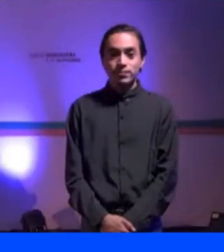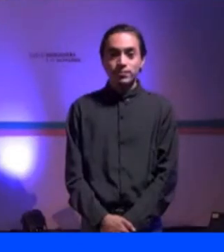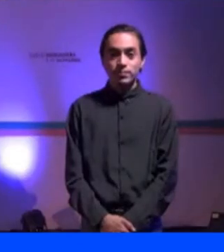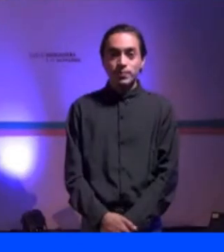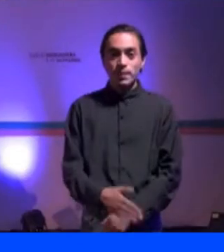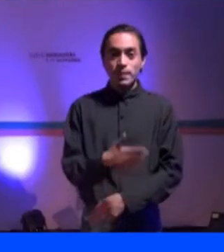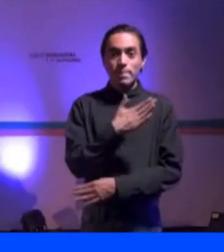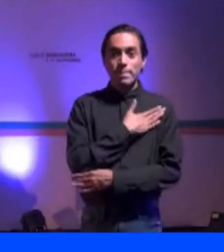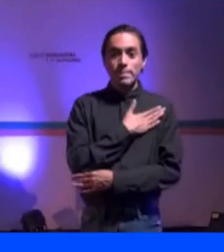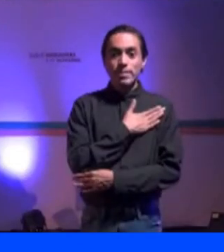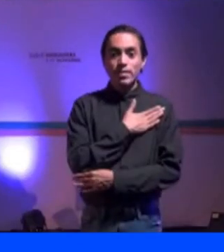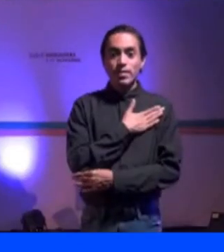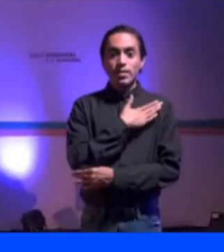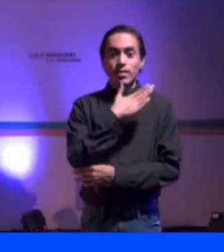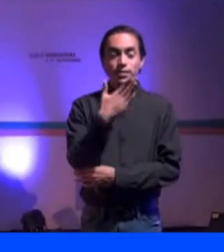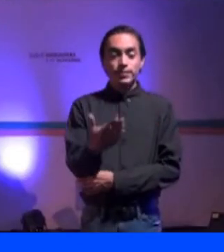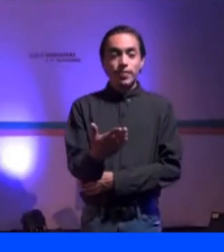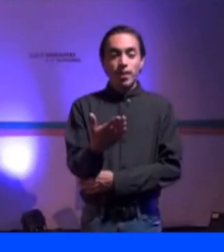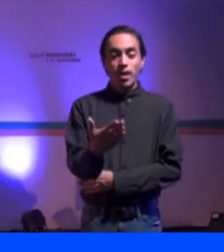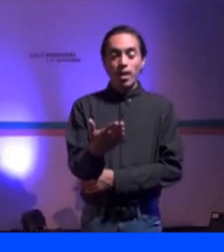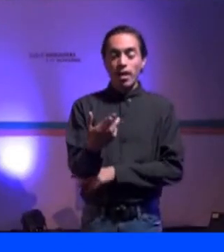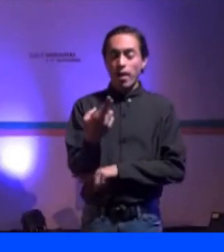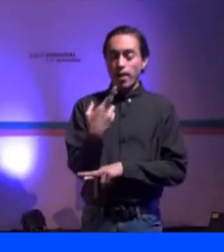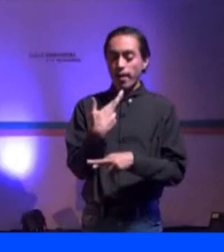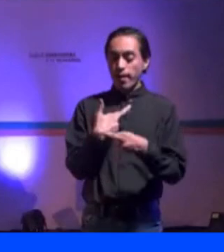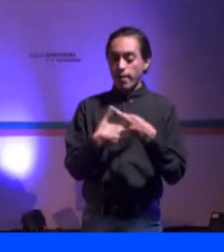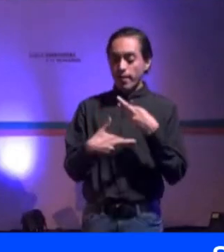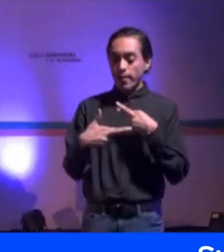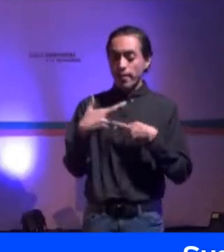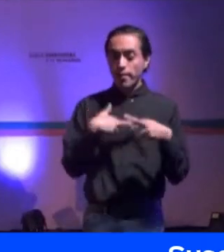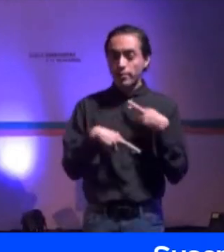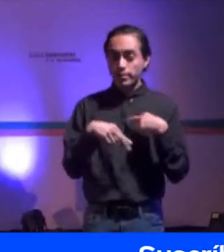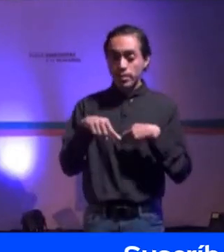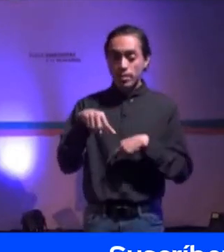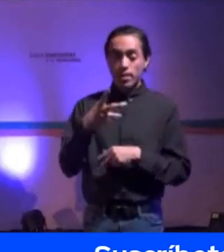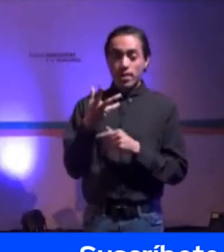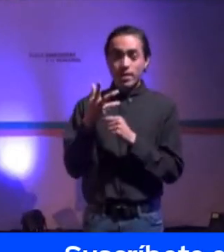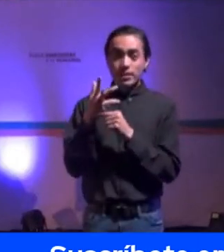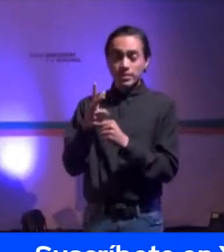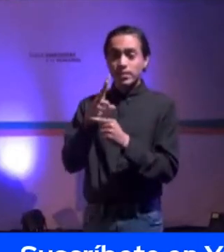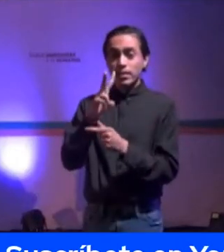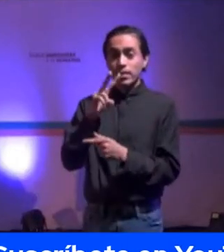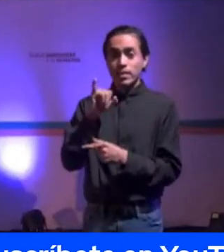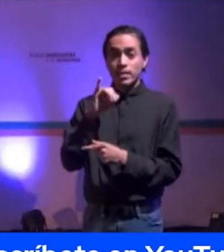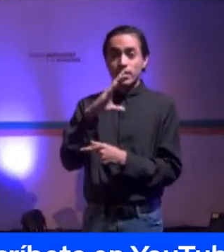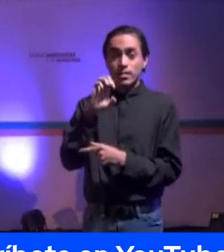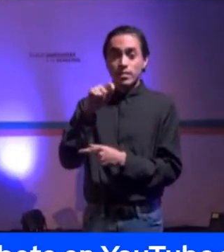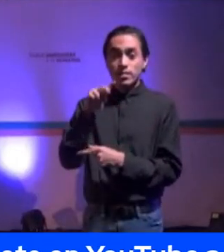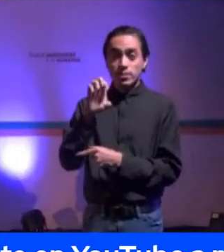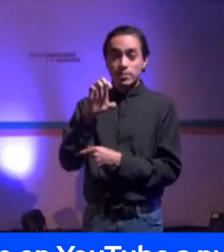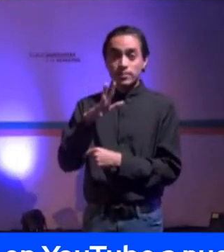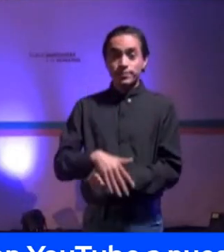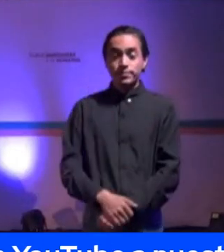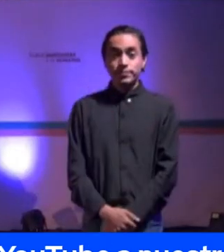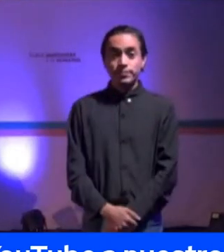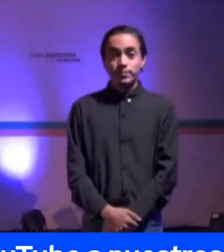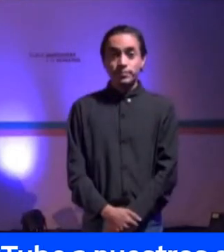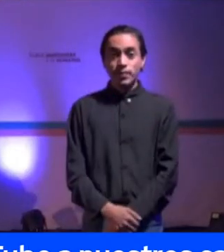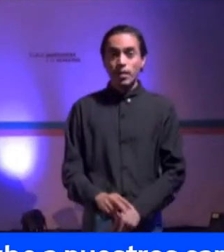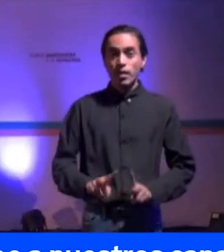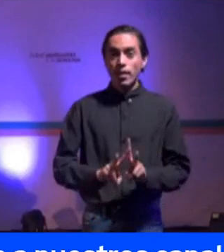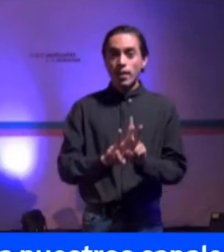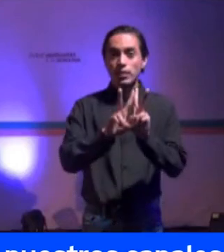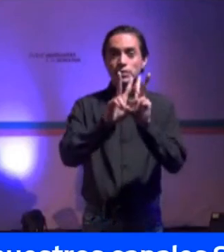Bueno, retomando un poco lo que decía Vicente sobre el tema de